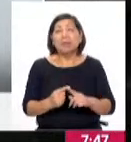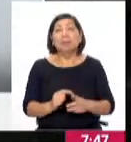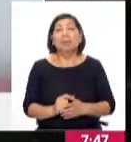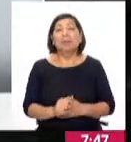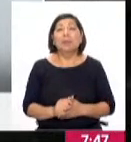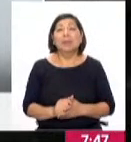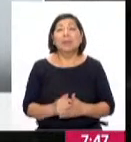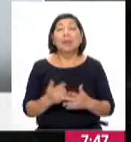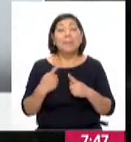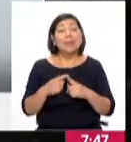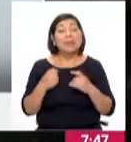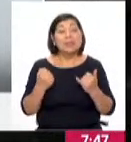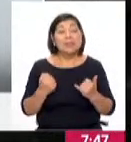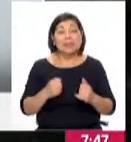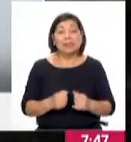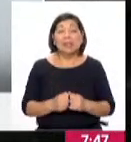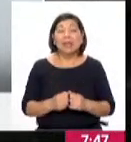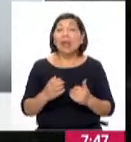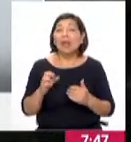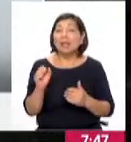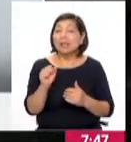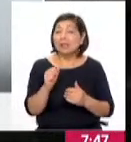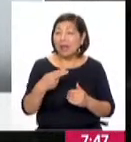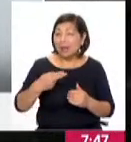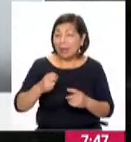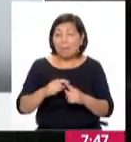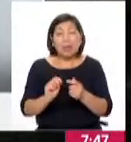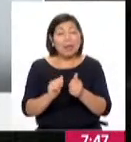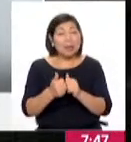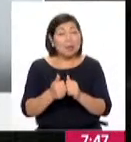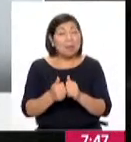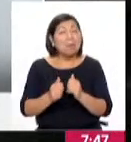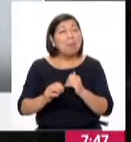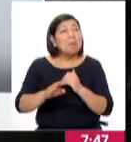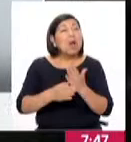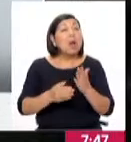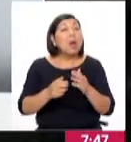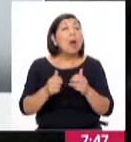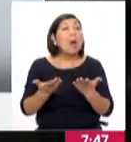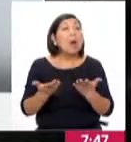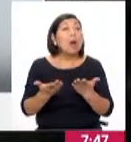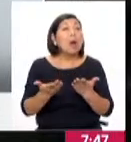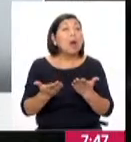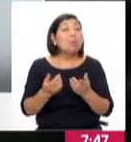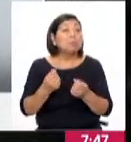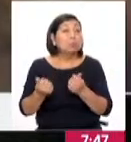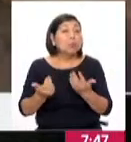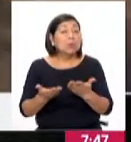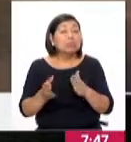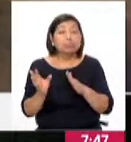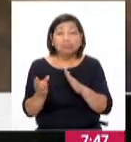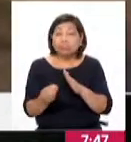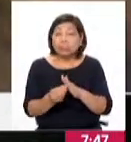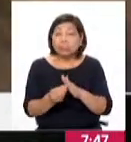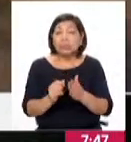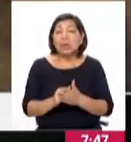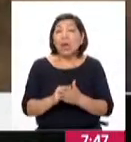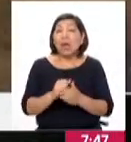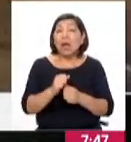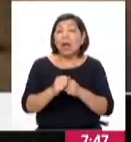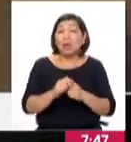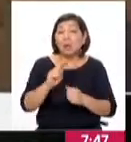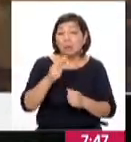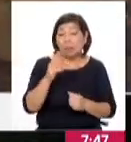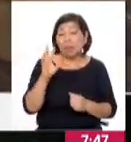de hecho el senami tiene este escenarios cambio climático basados en modelos dinámicos acoplados no al 2050